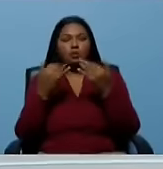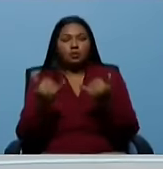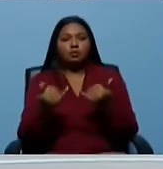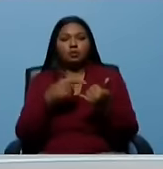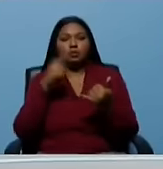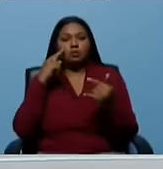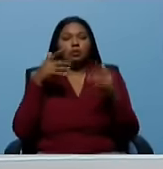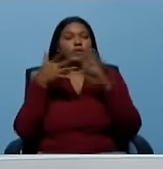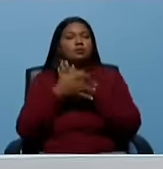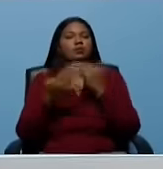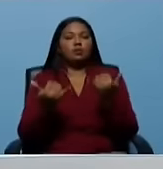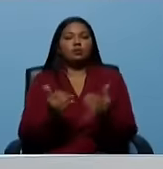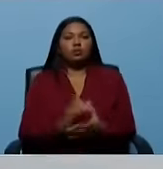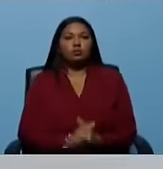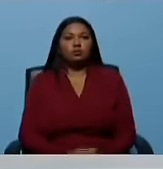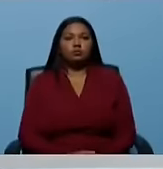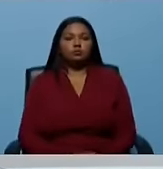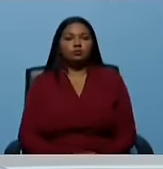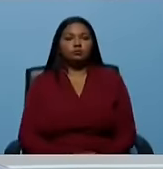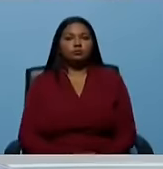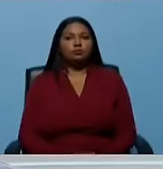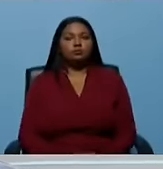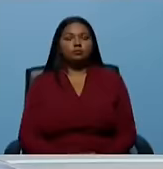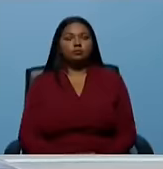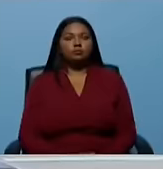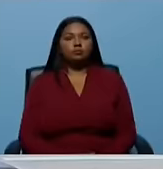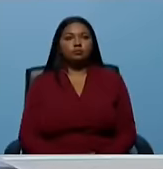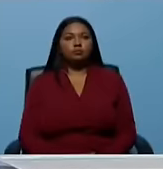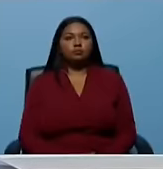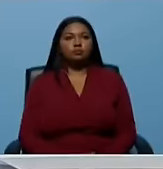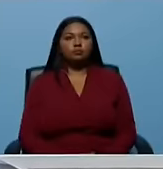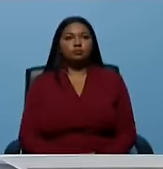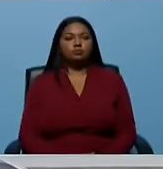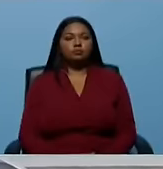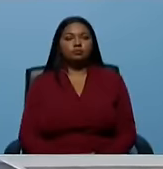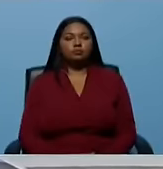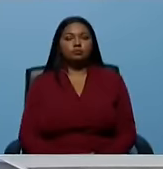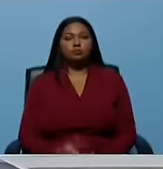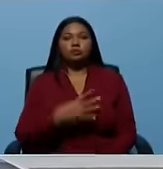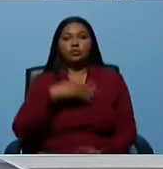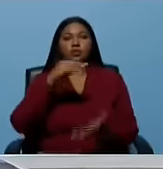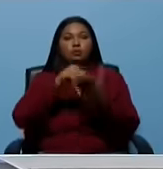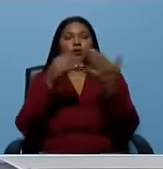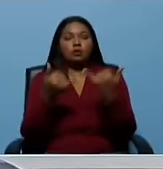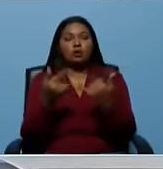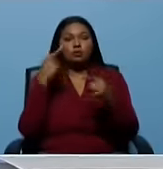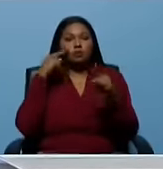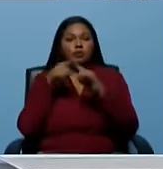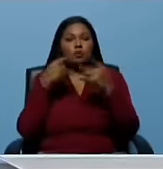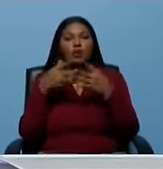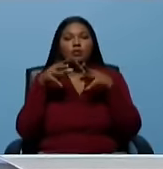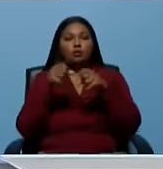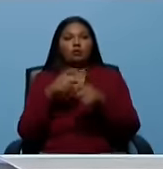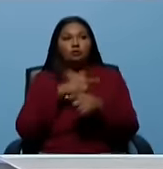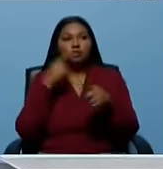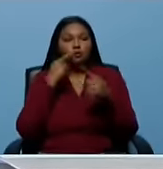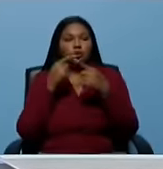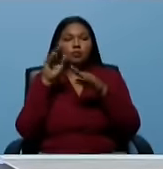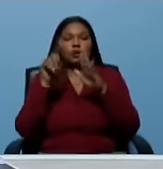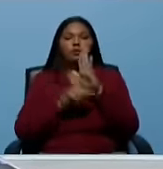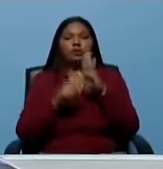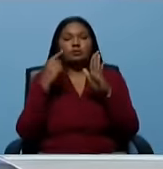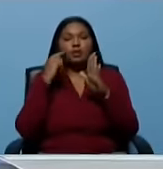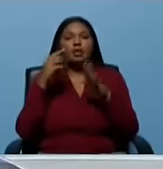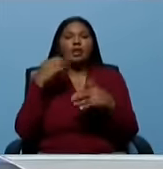ocurrió con dominicano Sí porque es bien curioso ahora pareciera haber un reposicionamiento de la doctrina monro uno está viendo ahorita lo que está pasando en